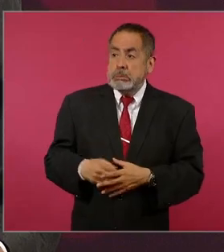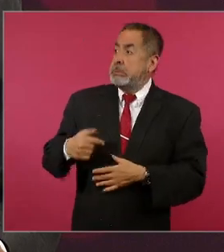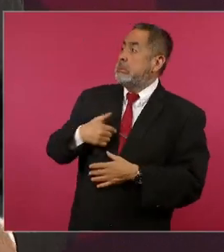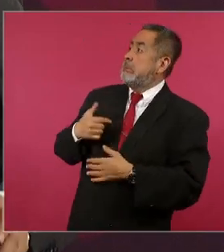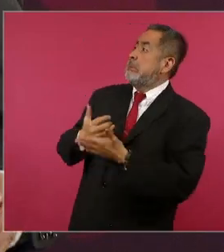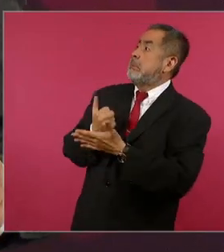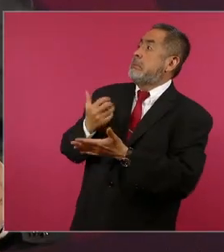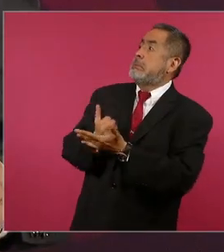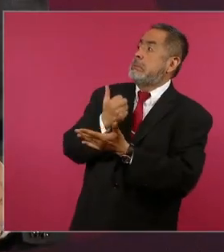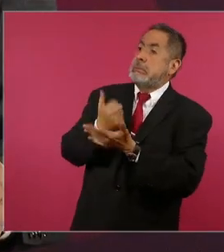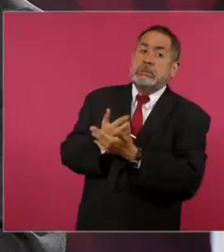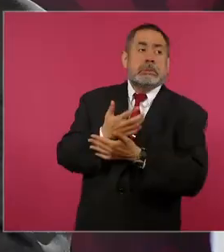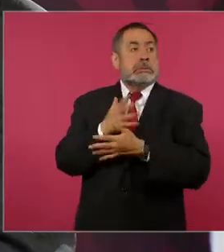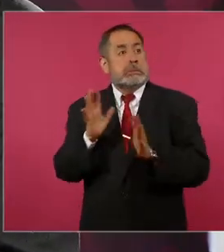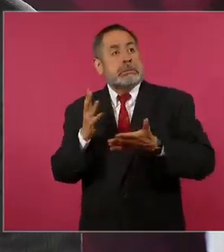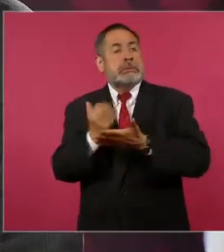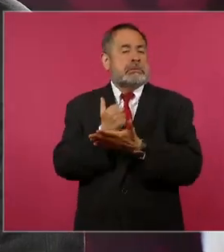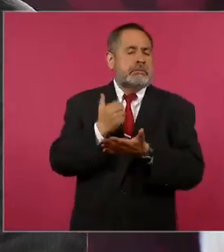pero empiezan